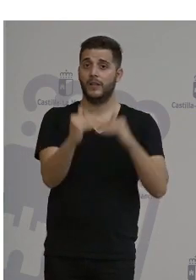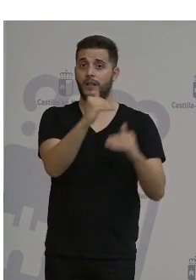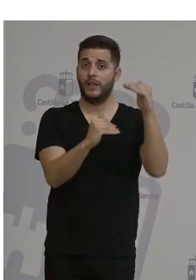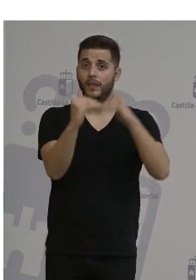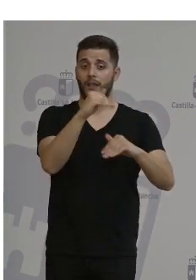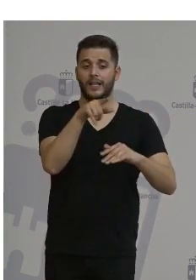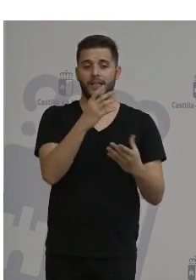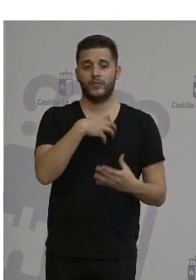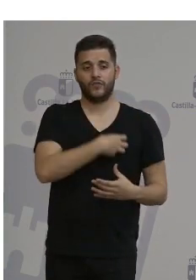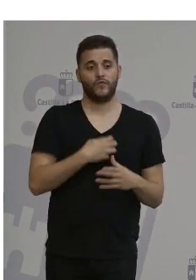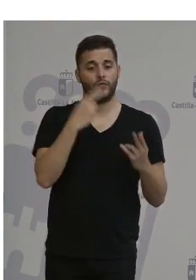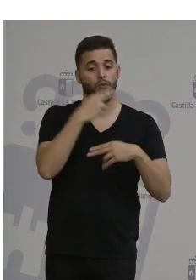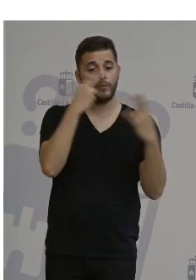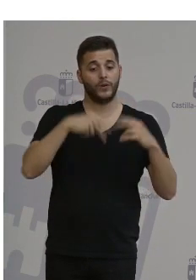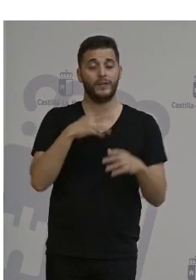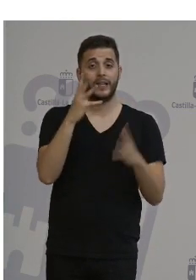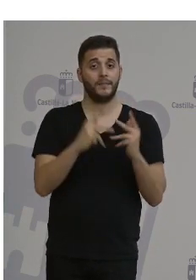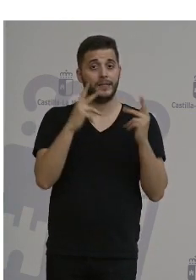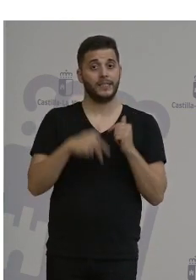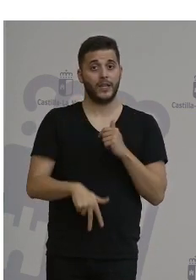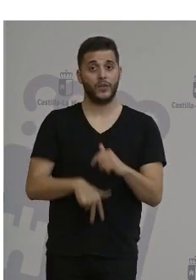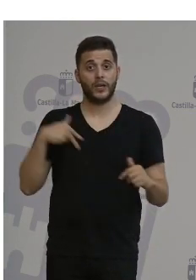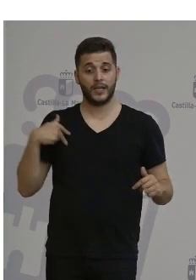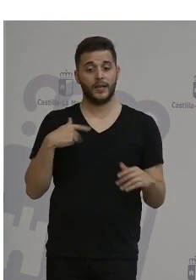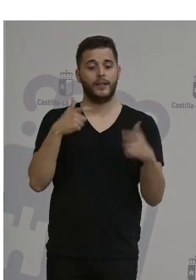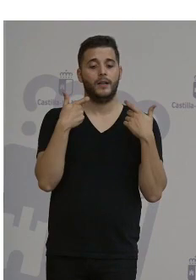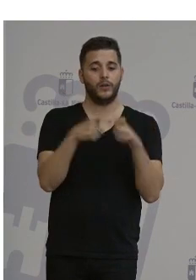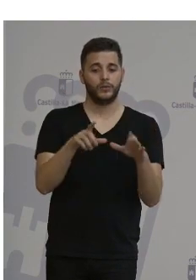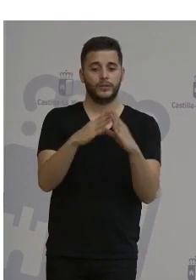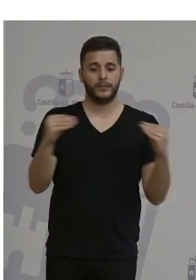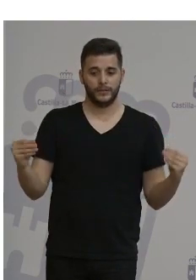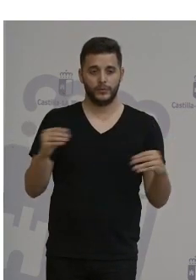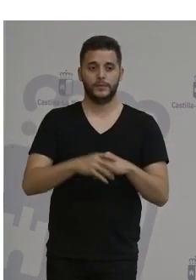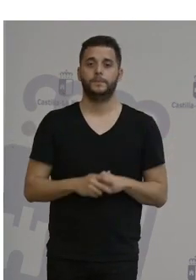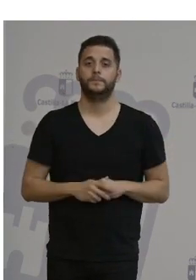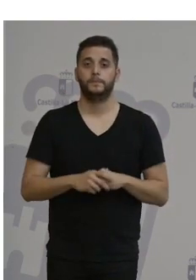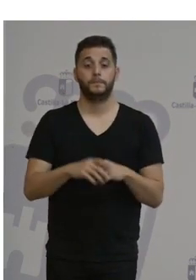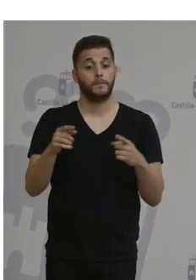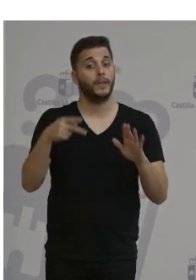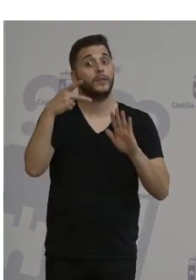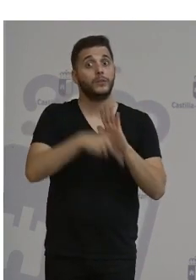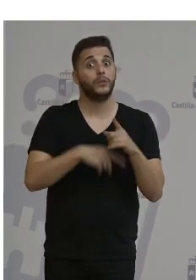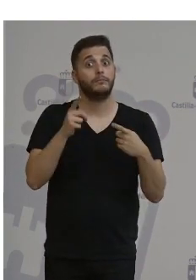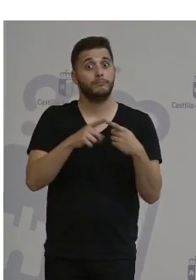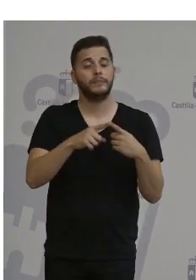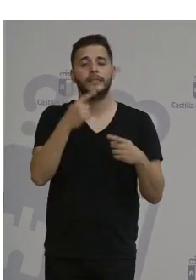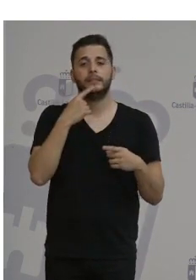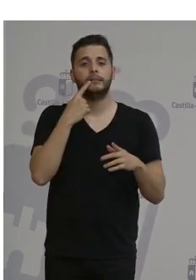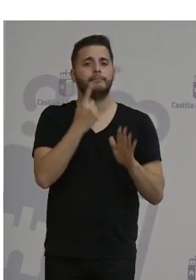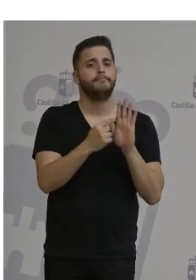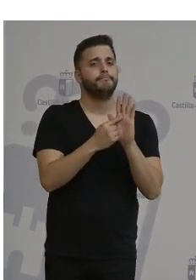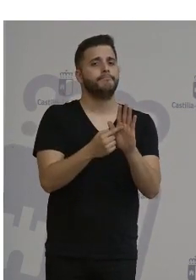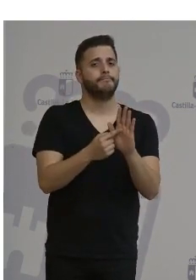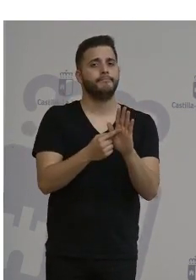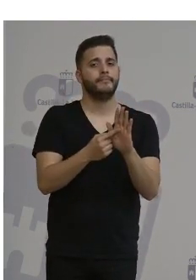la función pública de la Administración General de la Junta de Andalucía. En esta norma ya se establece como medida hacer